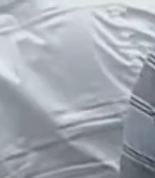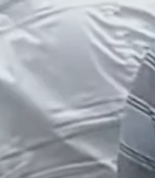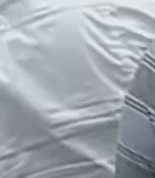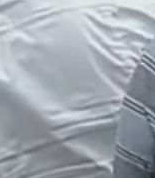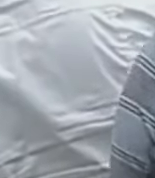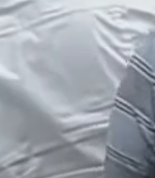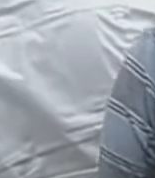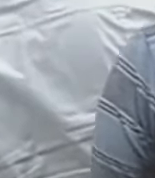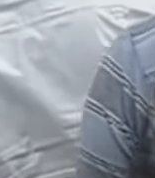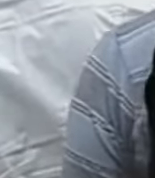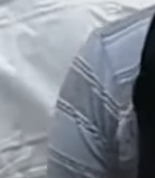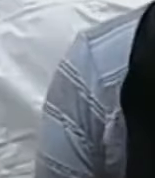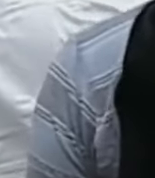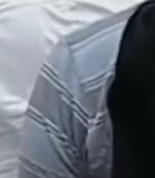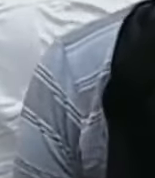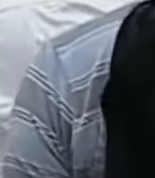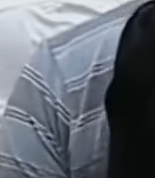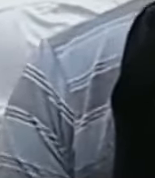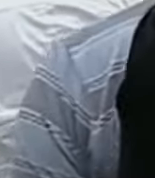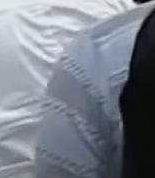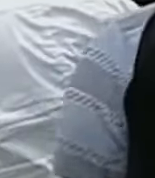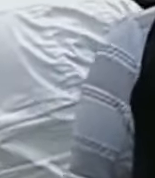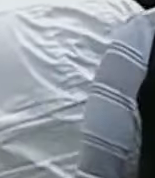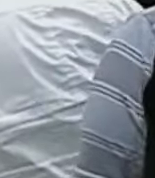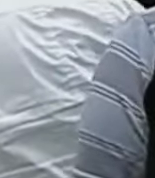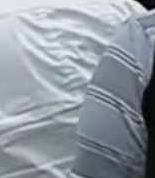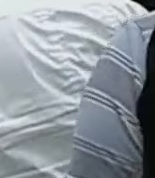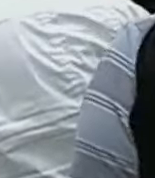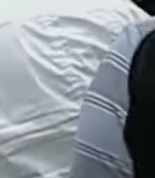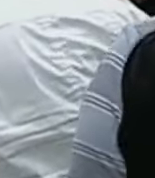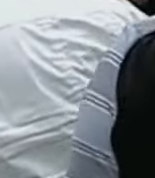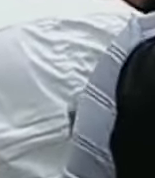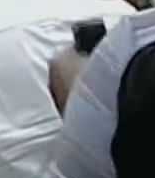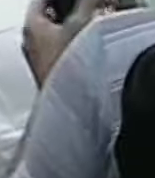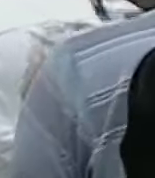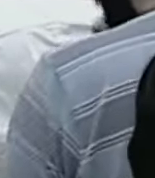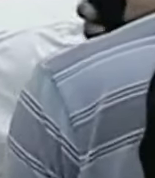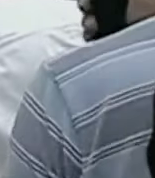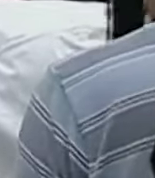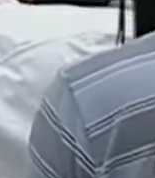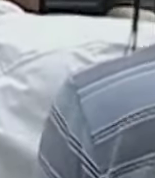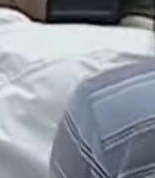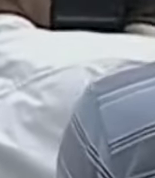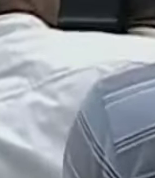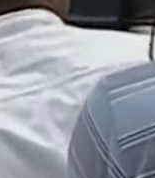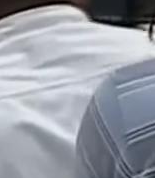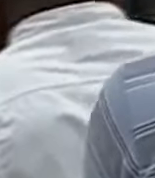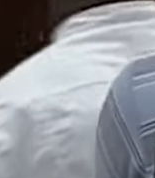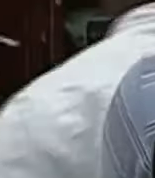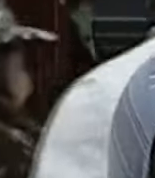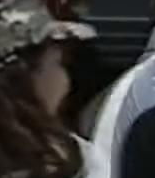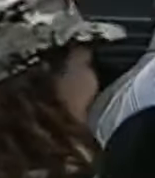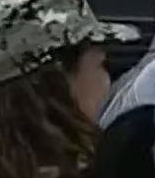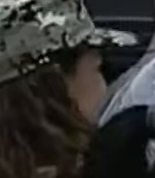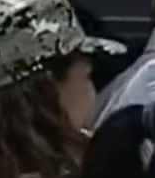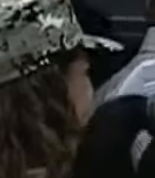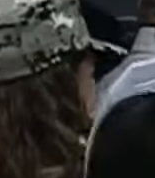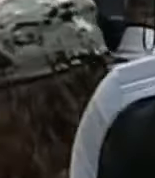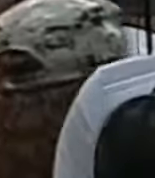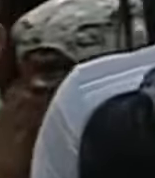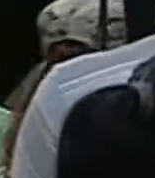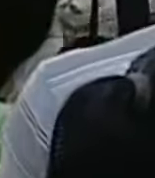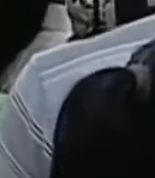eterno Hugo Chávez. Es lo que se vive hasta ahora en el Salón Boyacá del Palacio de Miraflores. Conversa el presidente